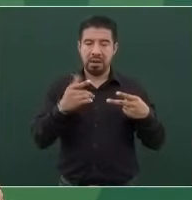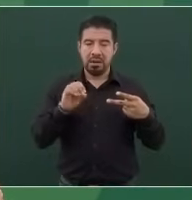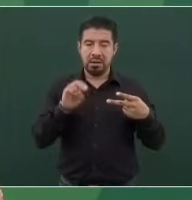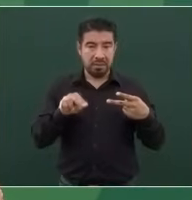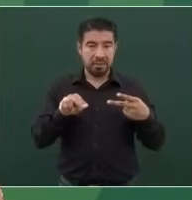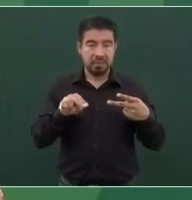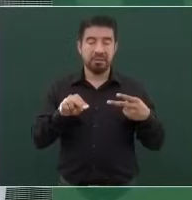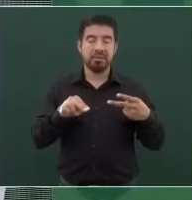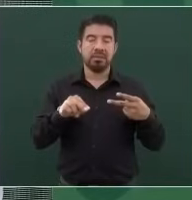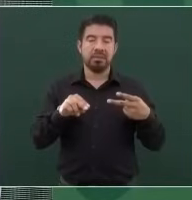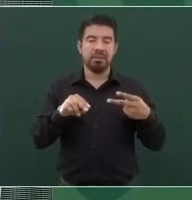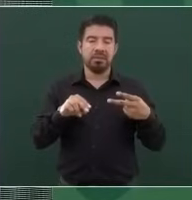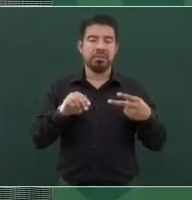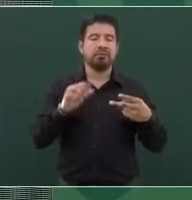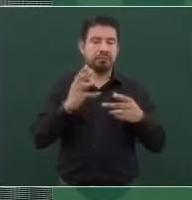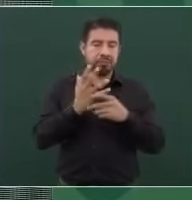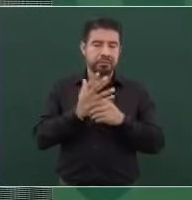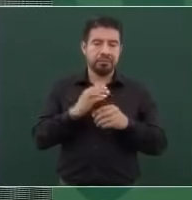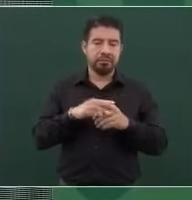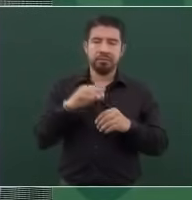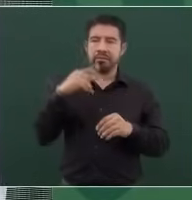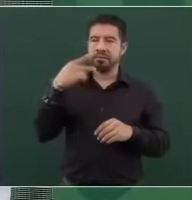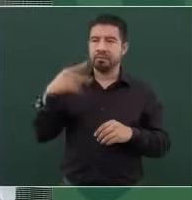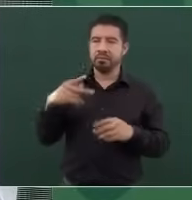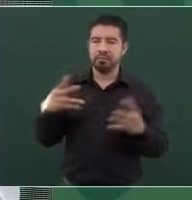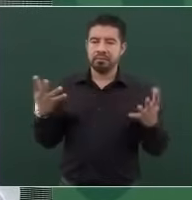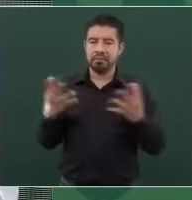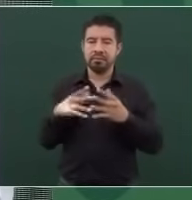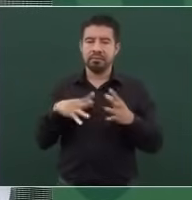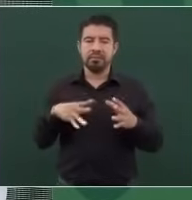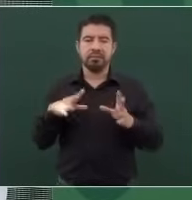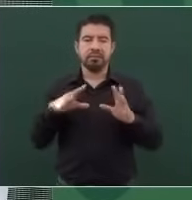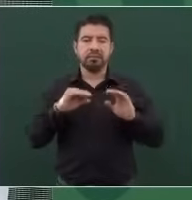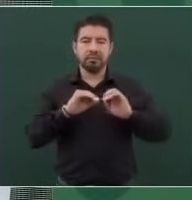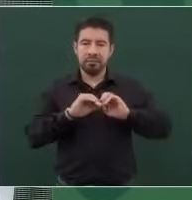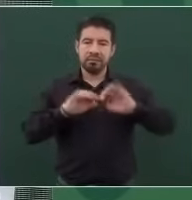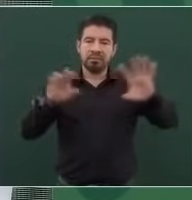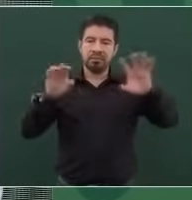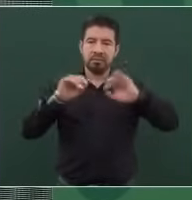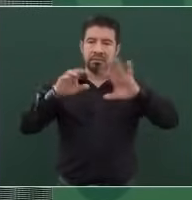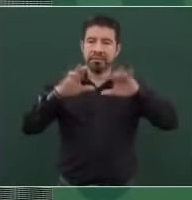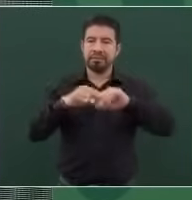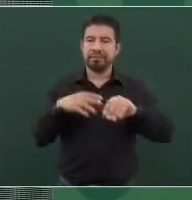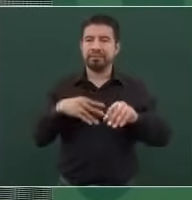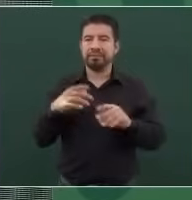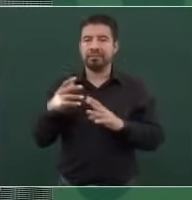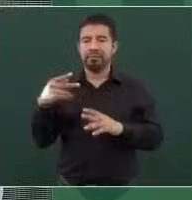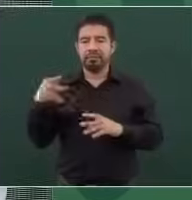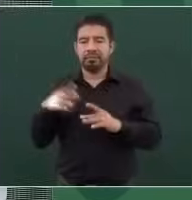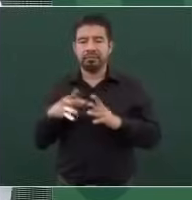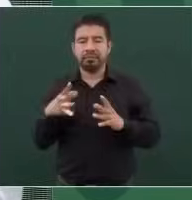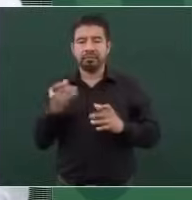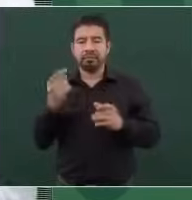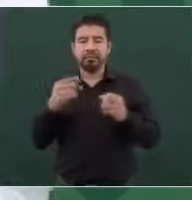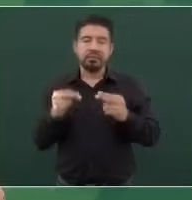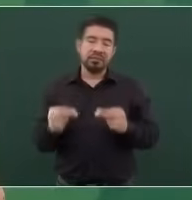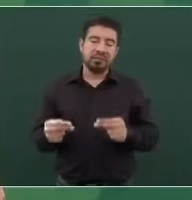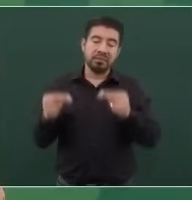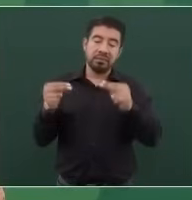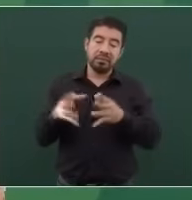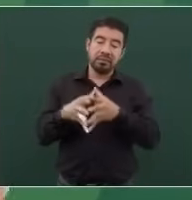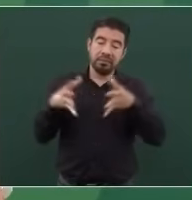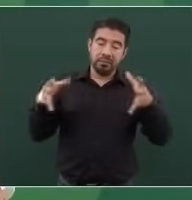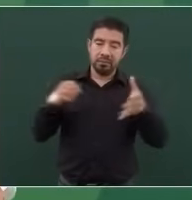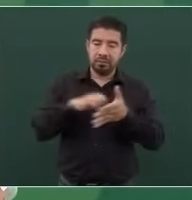Esto que estamos hablando de las corporaciones, eso no tiene nada que ver. Es más, si le pregunta a